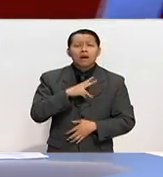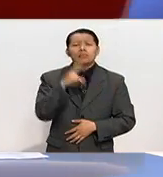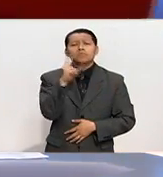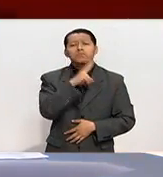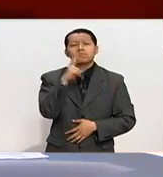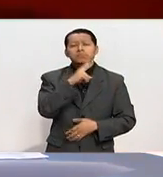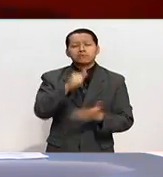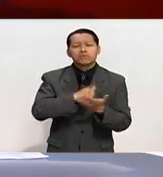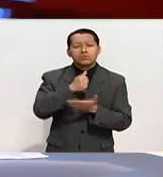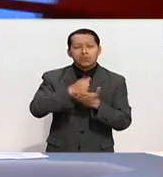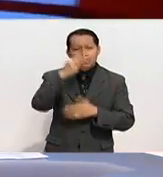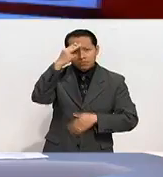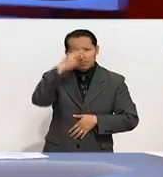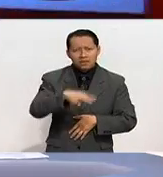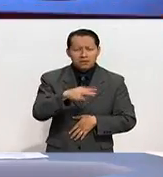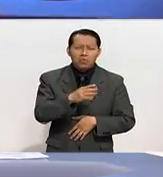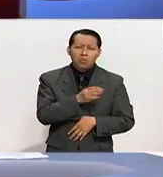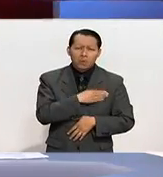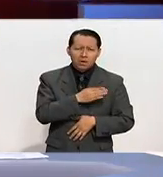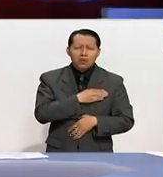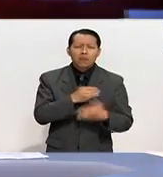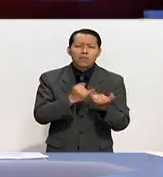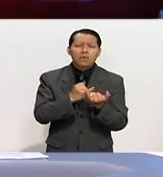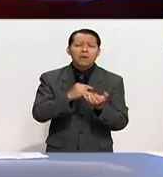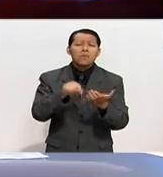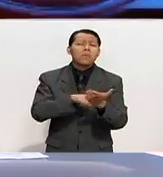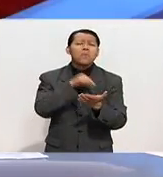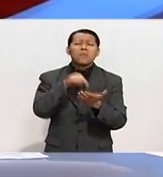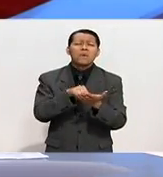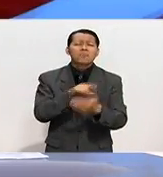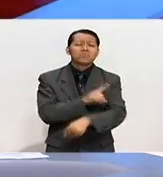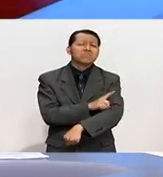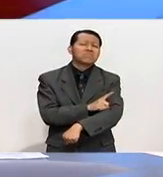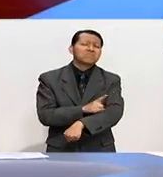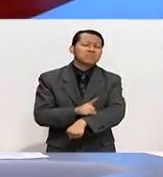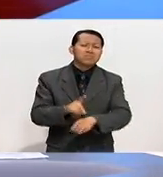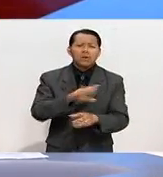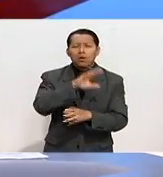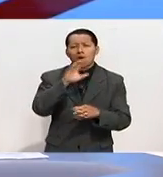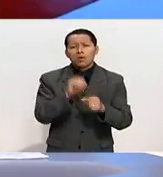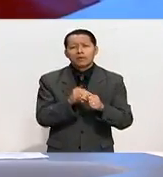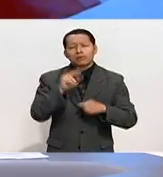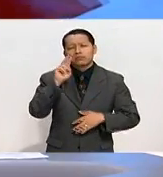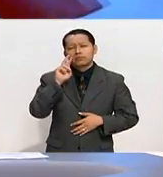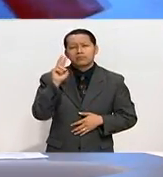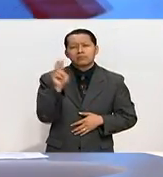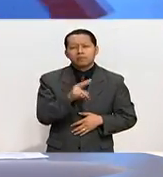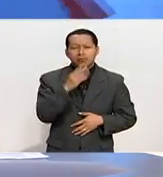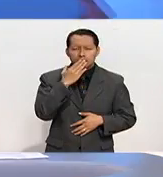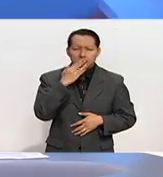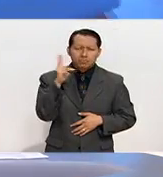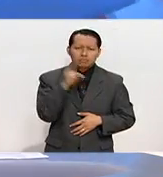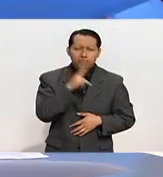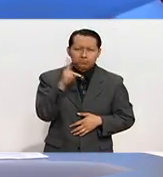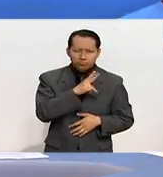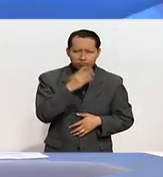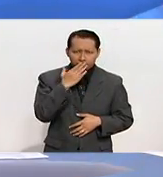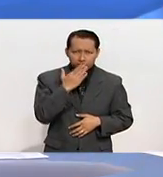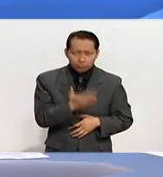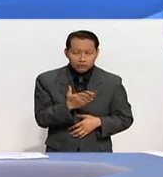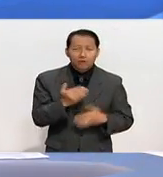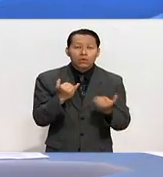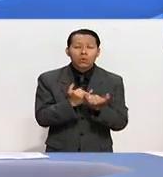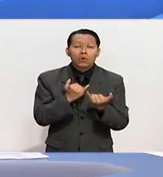de México es buena, prácticamente en todos los puntos, en todas las delegaciones se ve una buena calidad del aire. En la